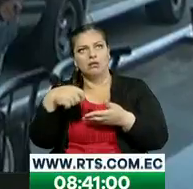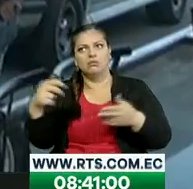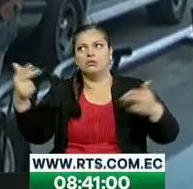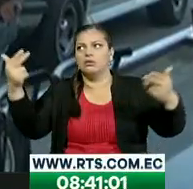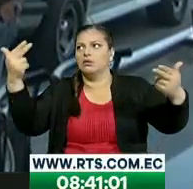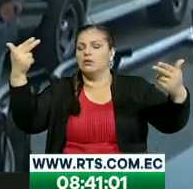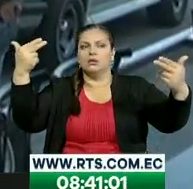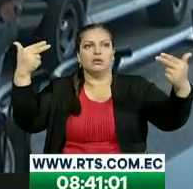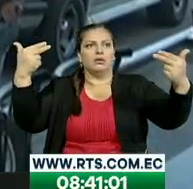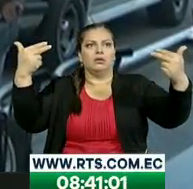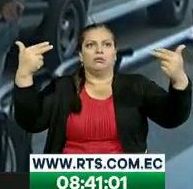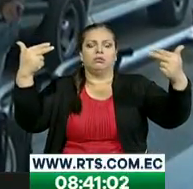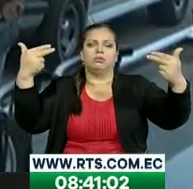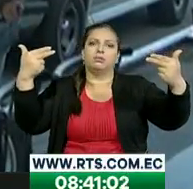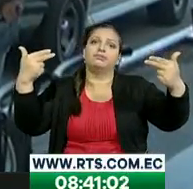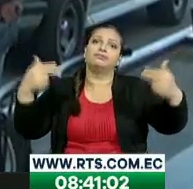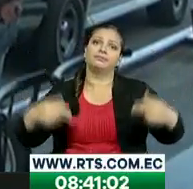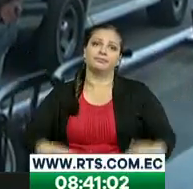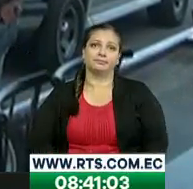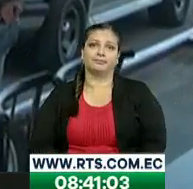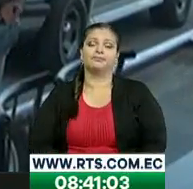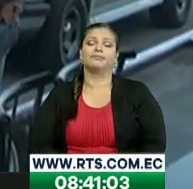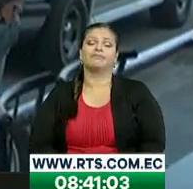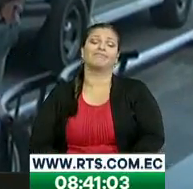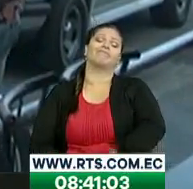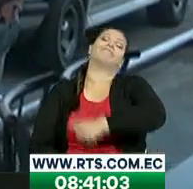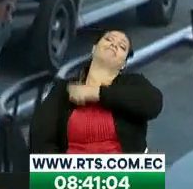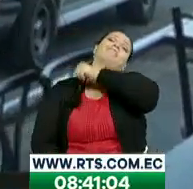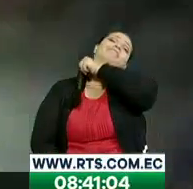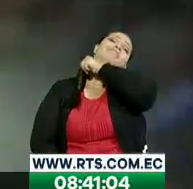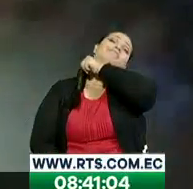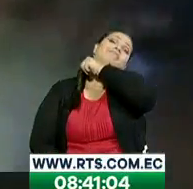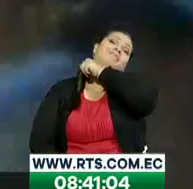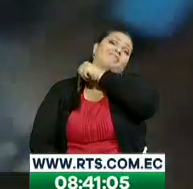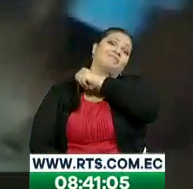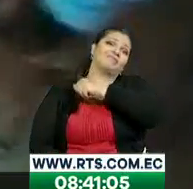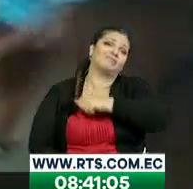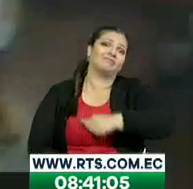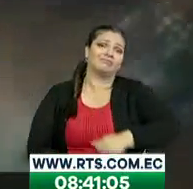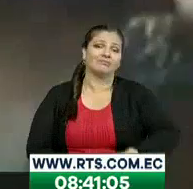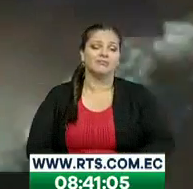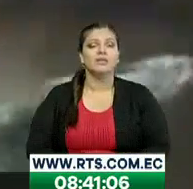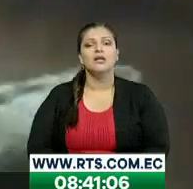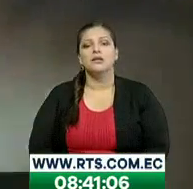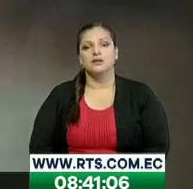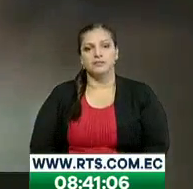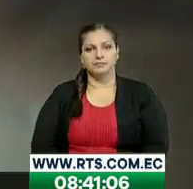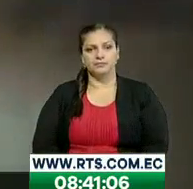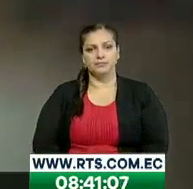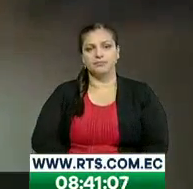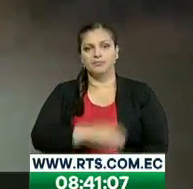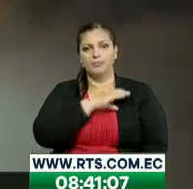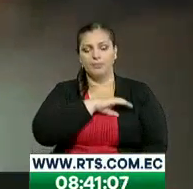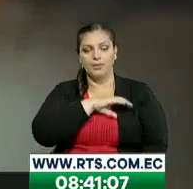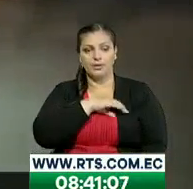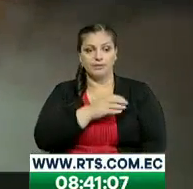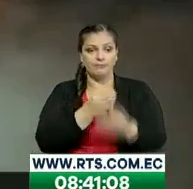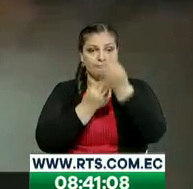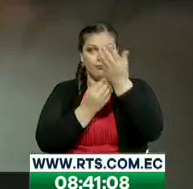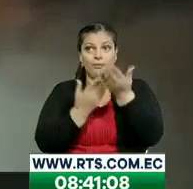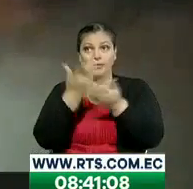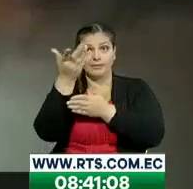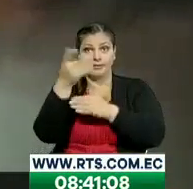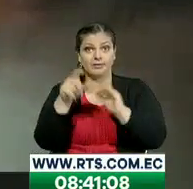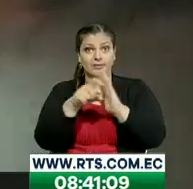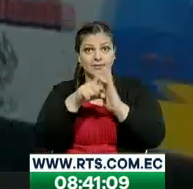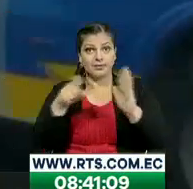en moto y le asaltan, ¿no? Le quitan todo lo que tiene. Sobre este tema, la policía de Manta informó que el caso está en proceso de